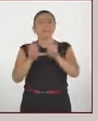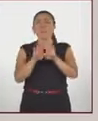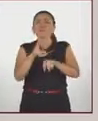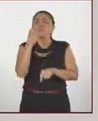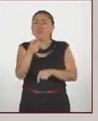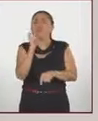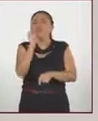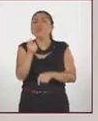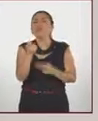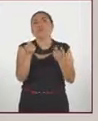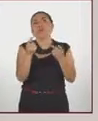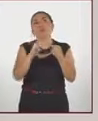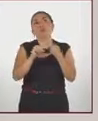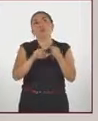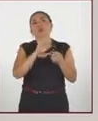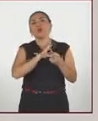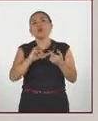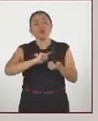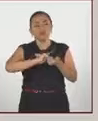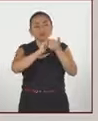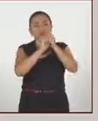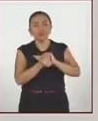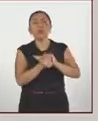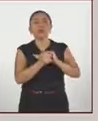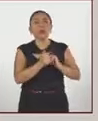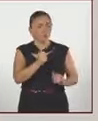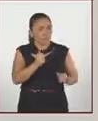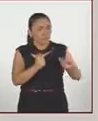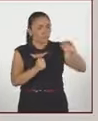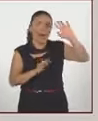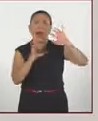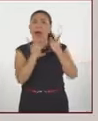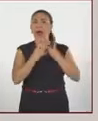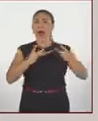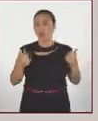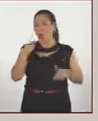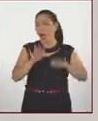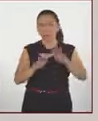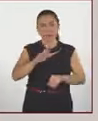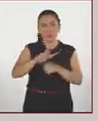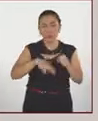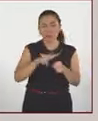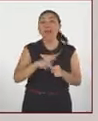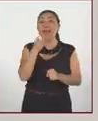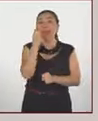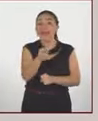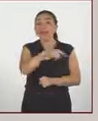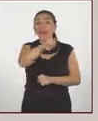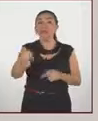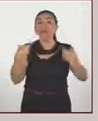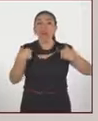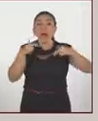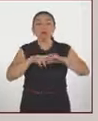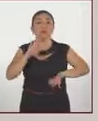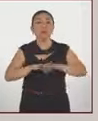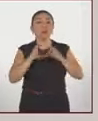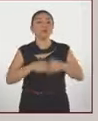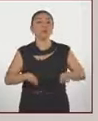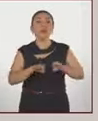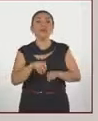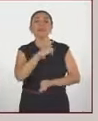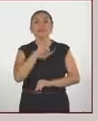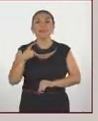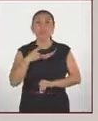características corrigen pues con el desarrollo y son parte del desarrollo, ¿no? Entonces los profesores, lo más importante es